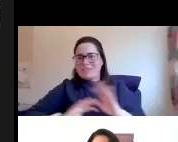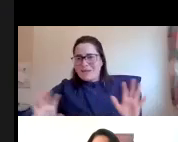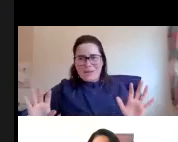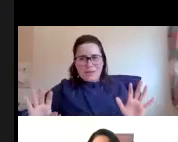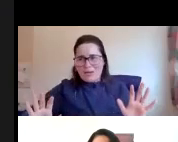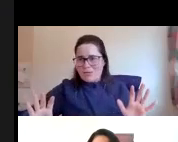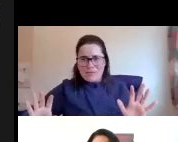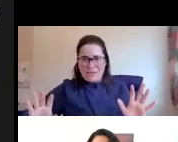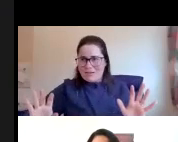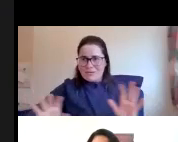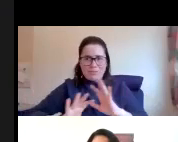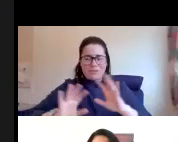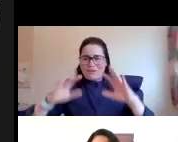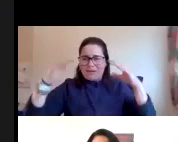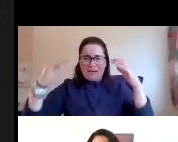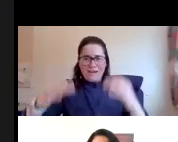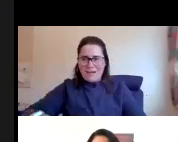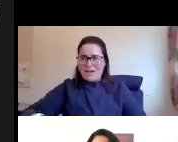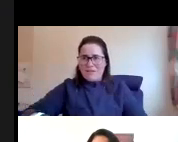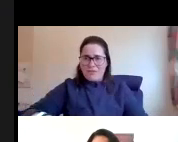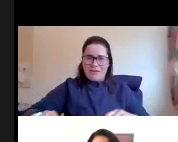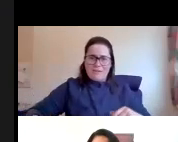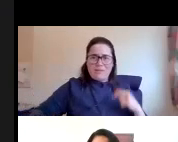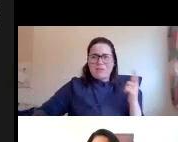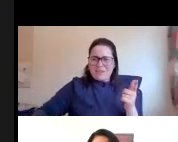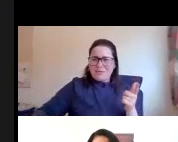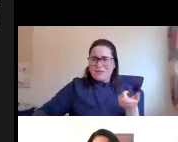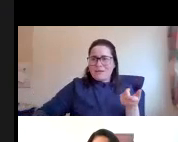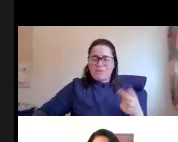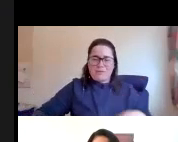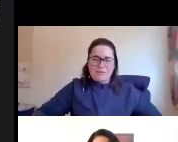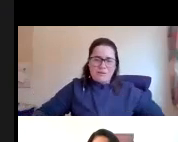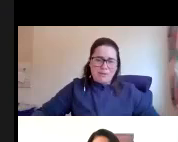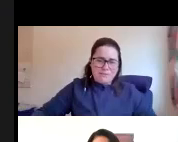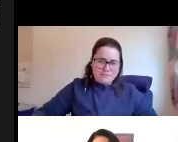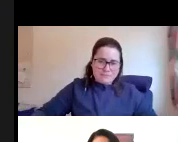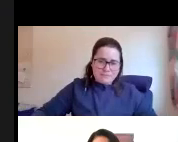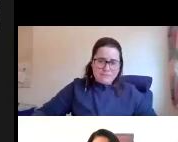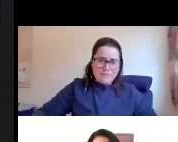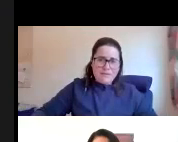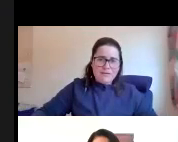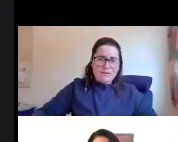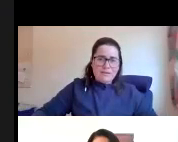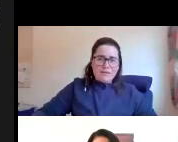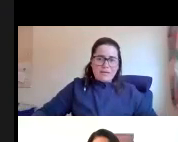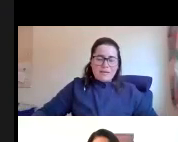no hay financiamiento que aguante. No se puede trabajar al final. Les voy a dar un ejemplo de esto también.